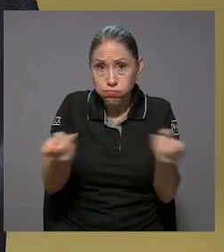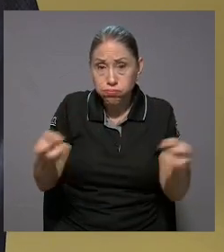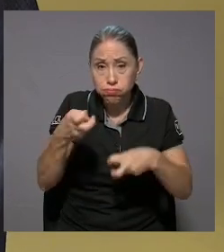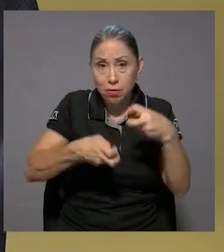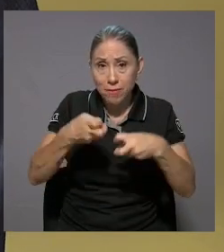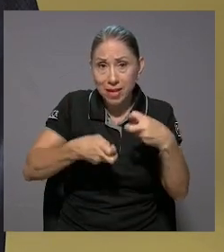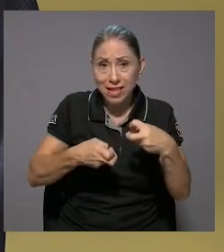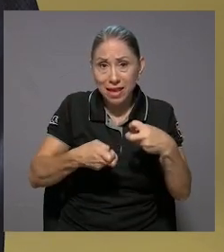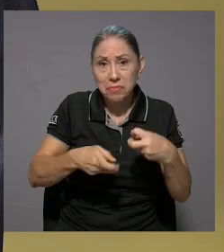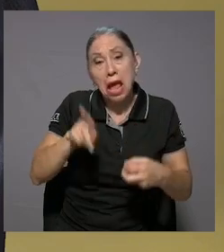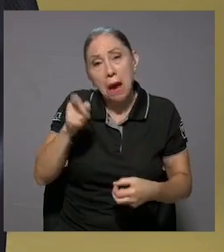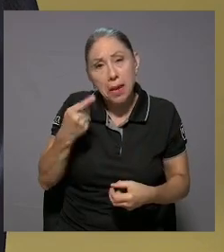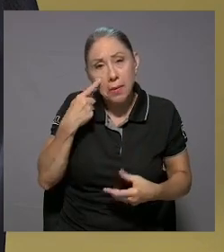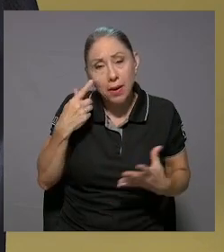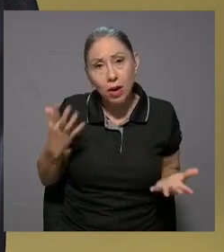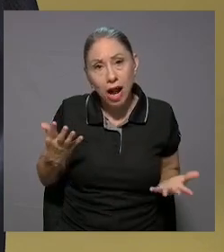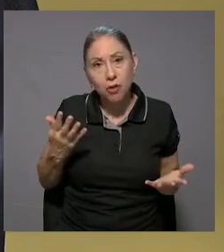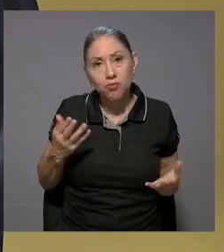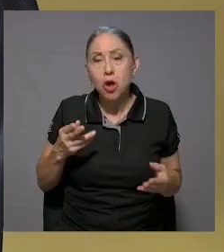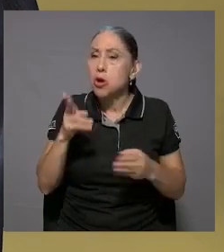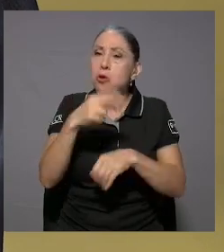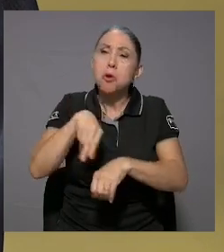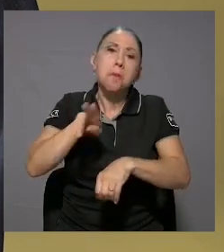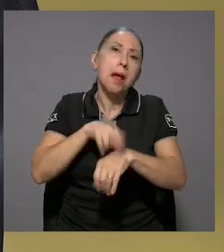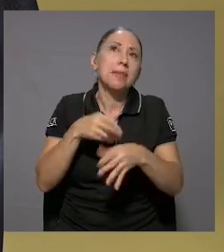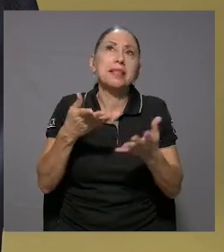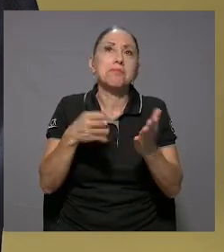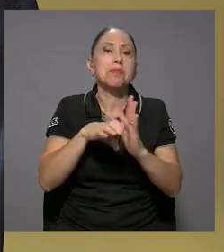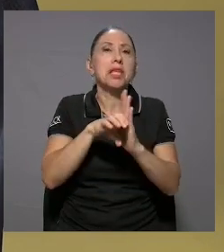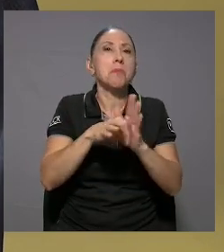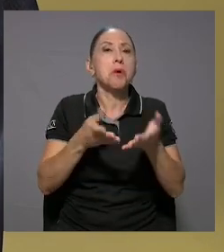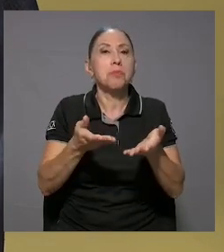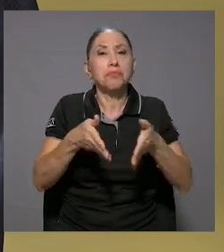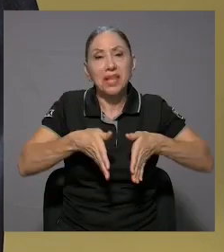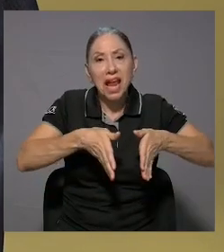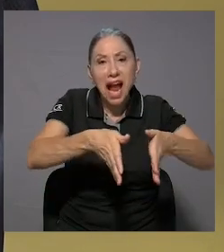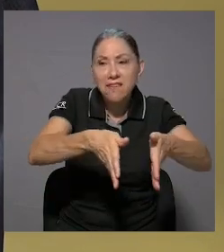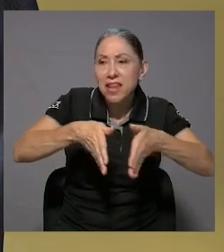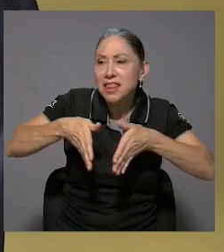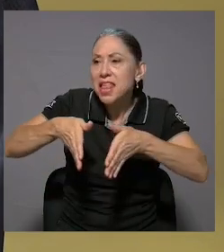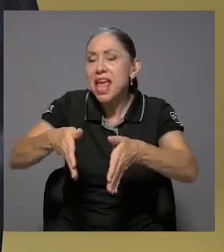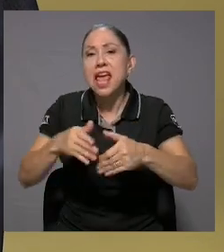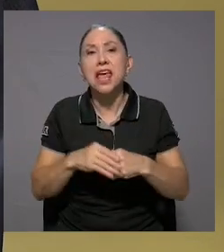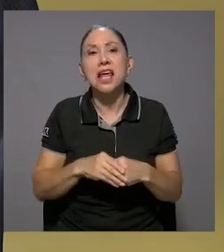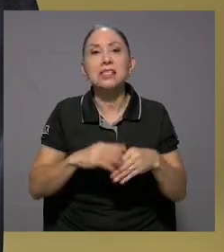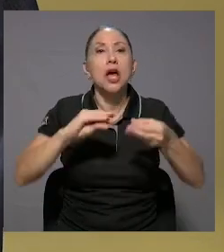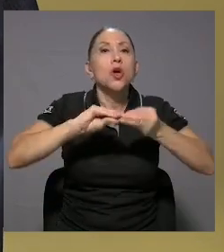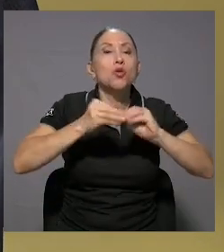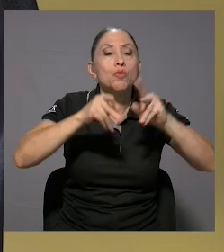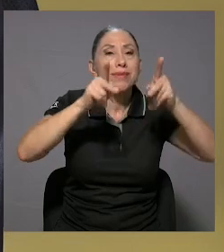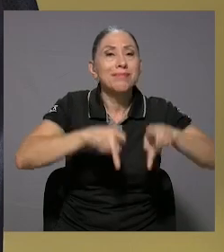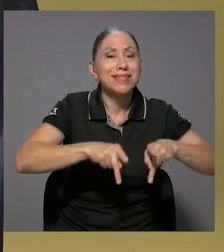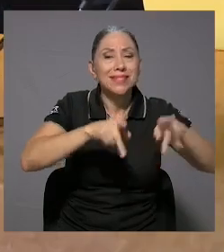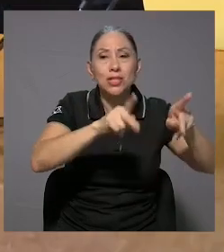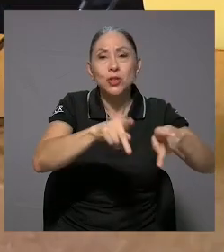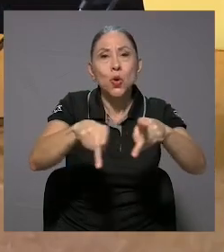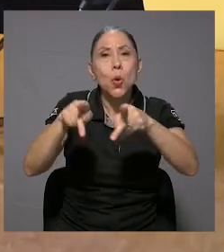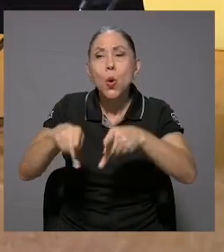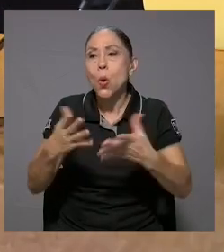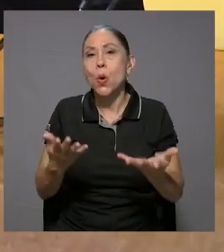Usualmente son, ¿verdad?, como ya carreteras, densidad en general de edificaciones,